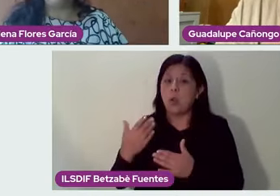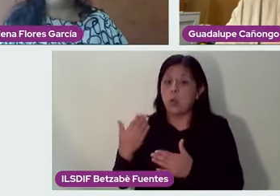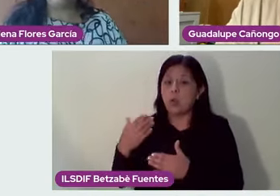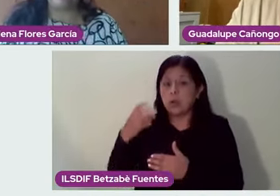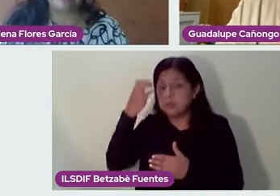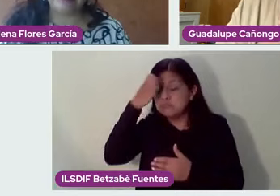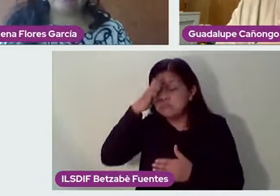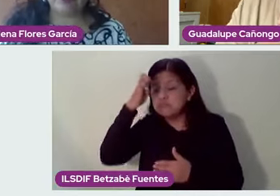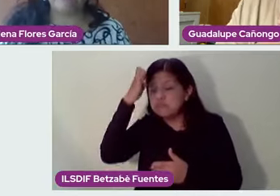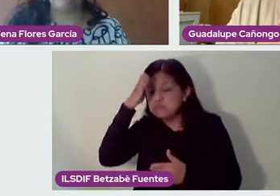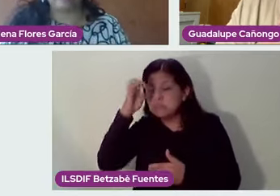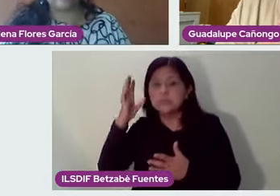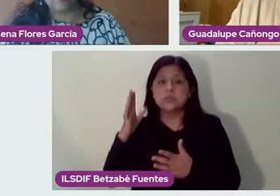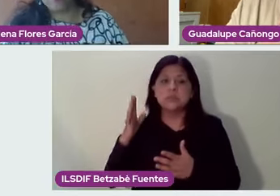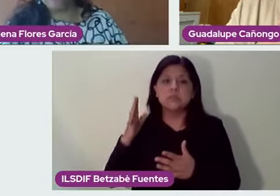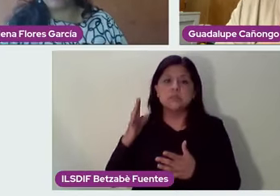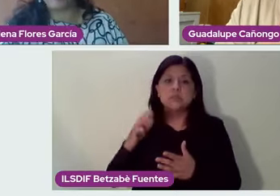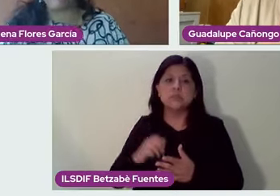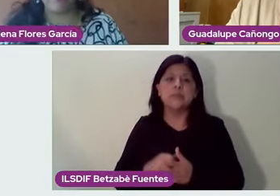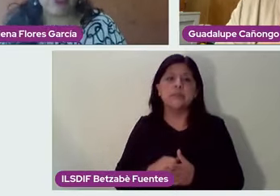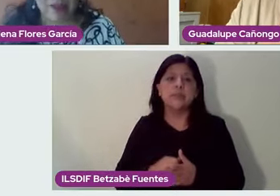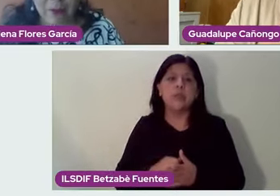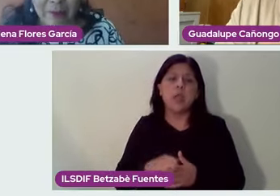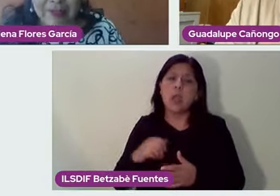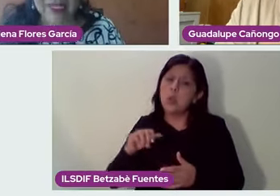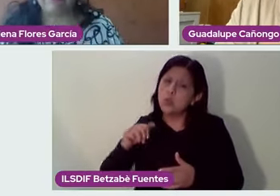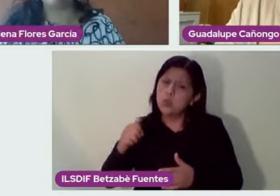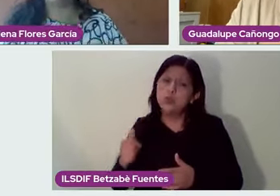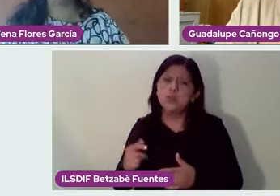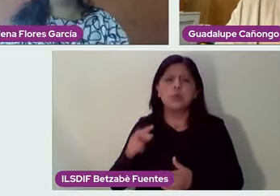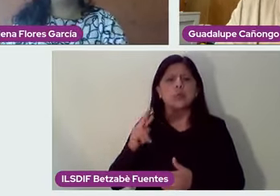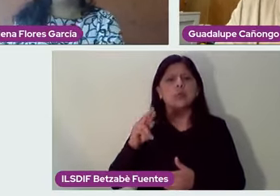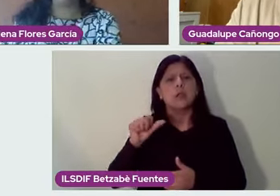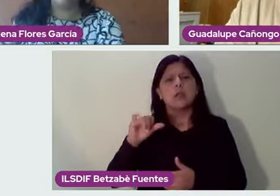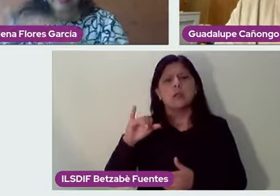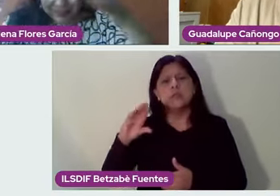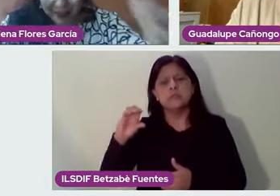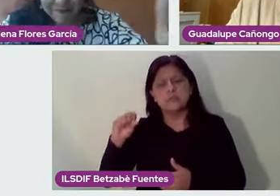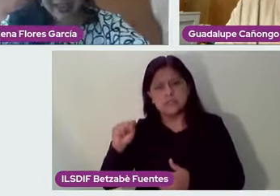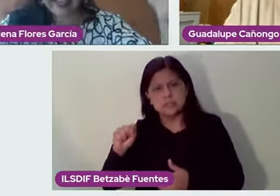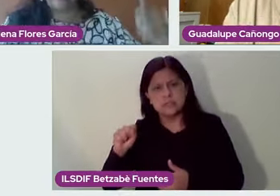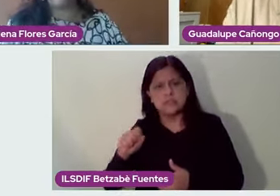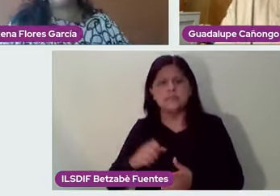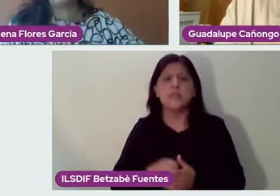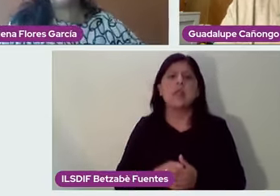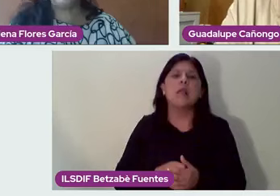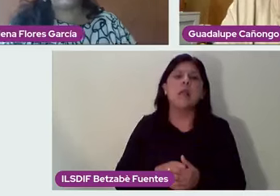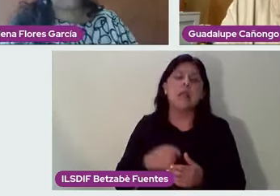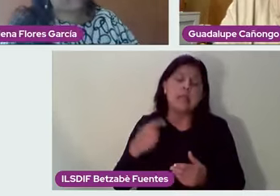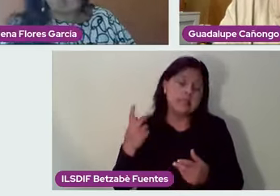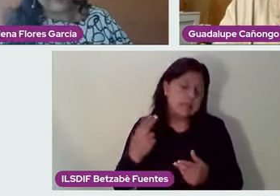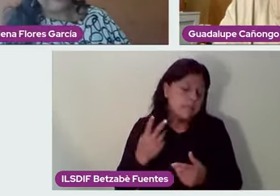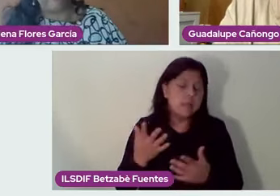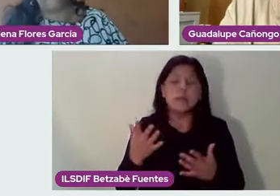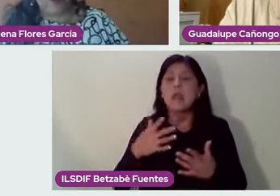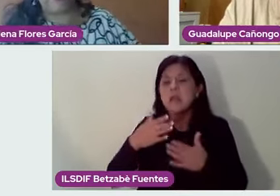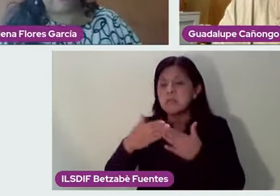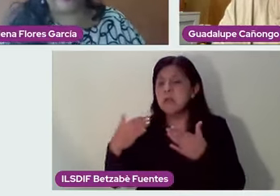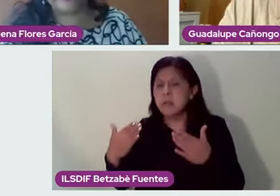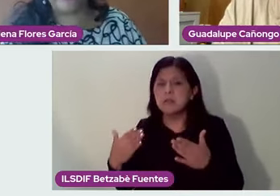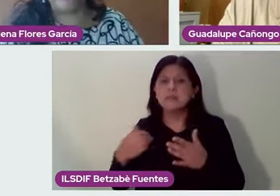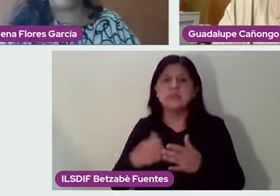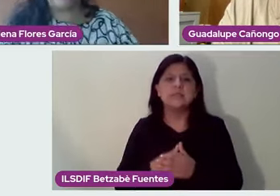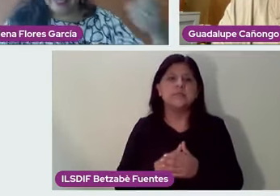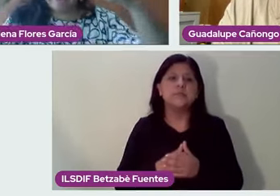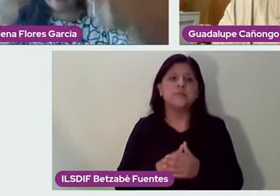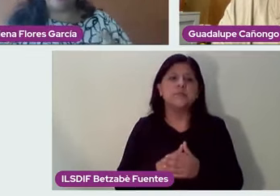a través de Raíces por la Democracia, un programa impulsado por la maestra Marta Leticia Mercado Ramírez, quien también encabeza esta iniciativa y pues como te